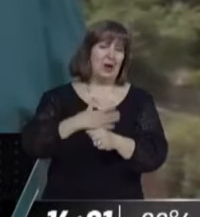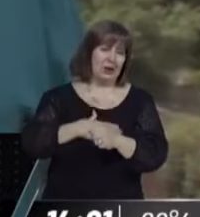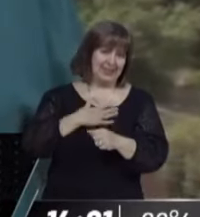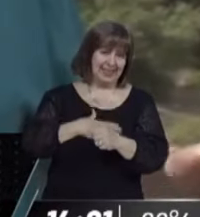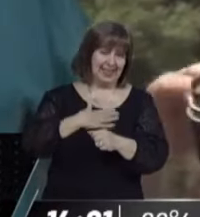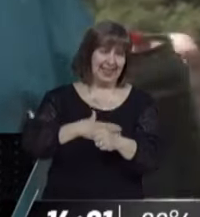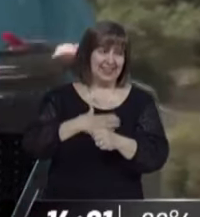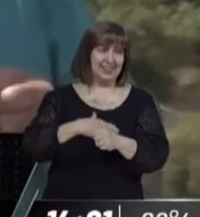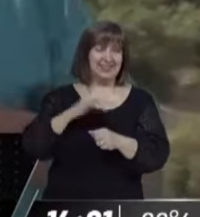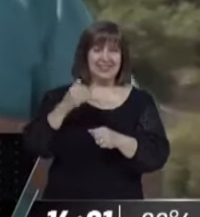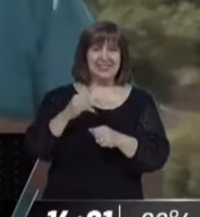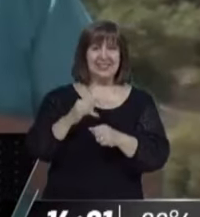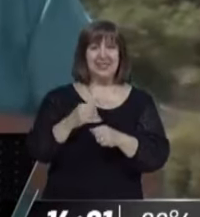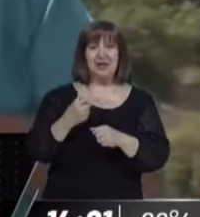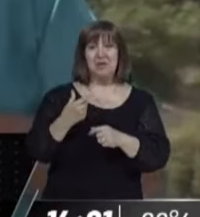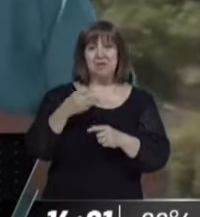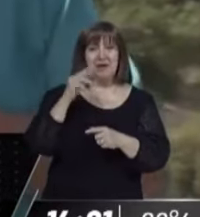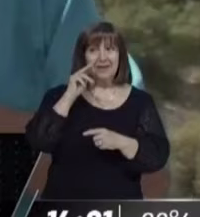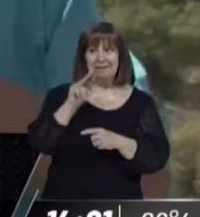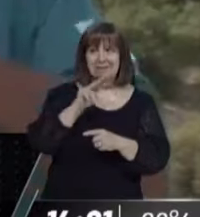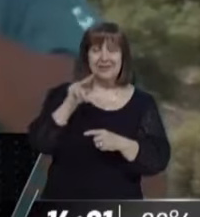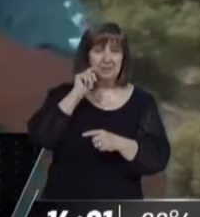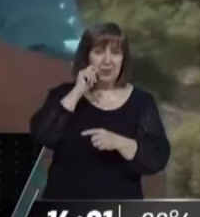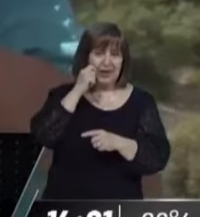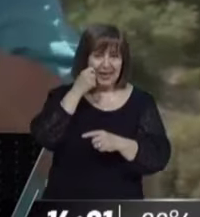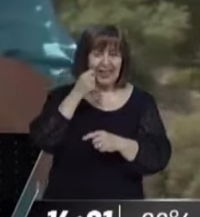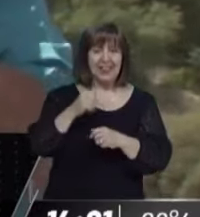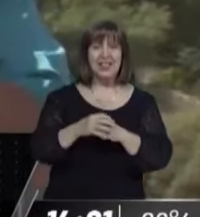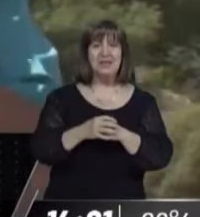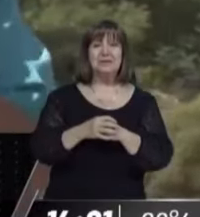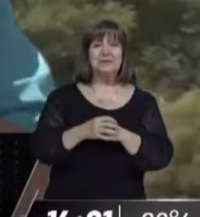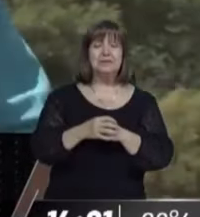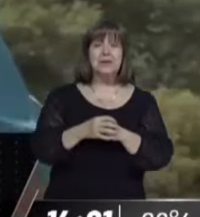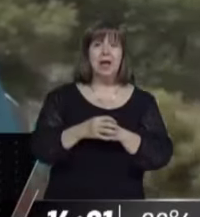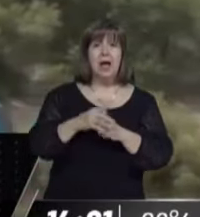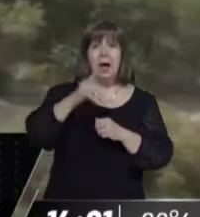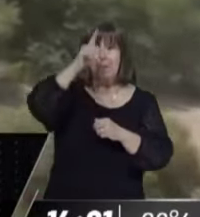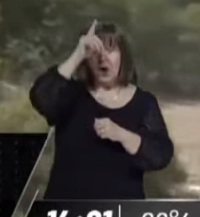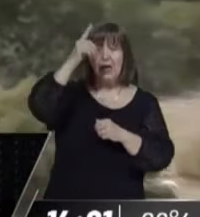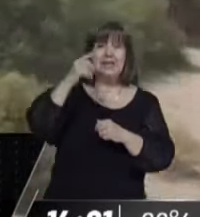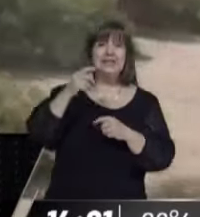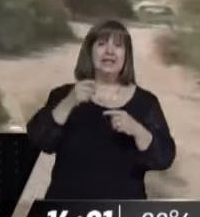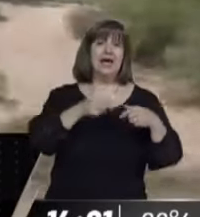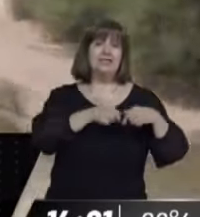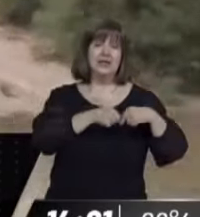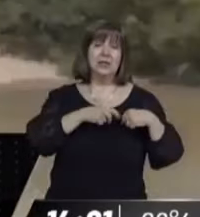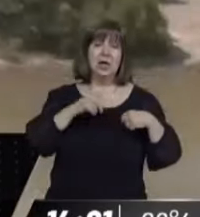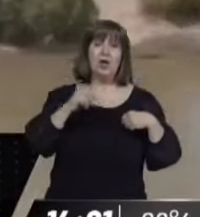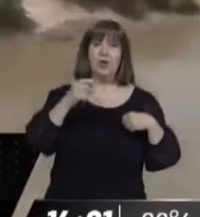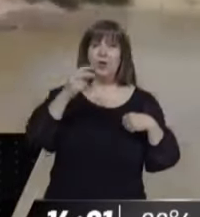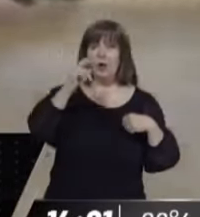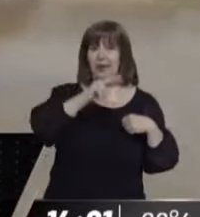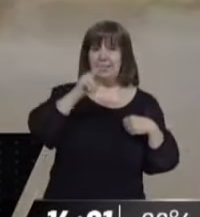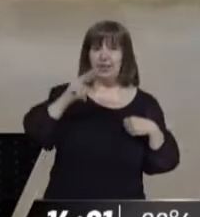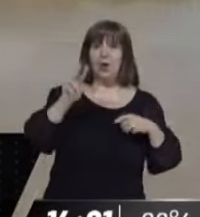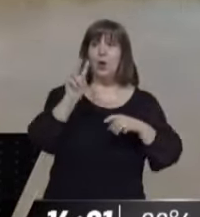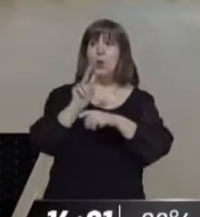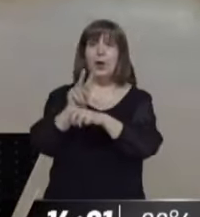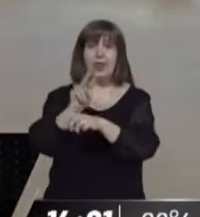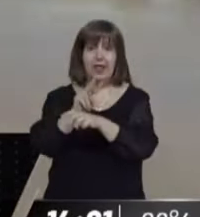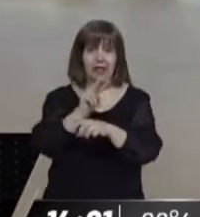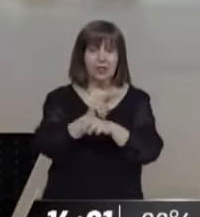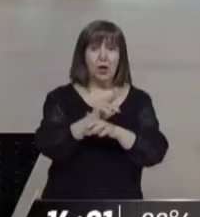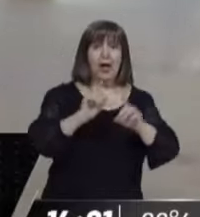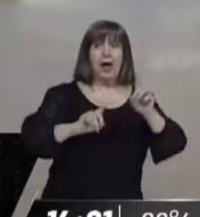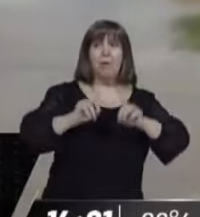gente de la municipalidad, por esto tan lindo que está ocurriendo. Y la policía, la seccional 22, está a cargo, cuidando acá, porque por